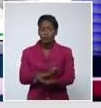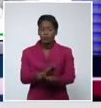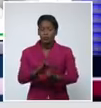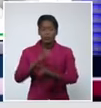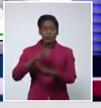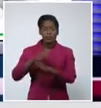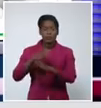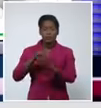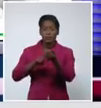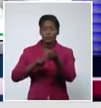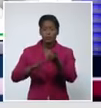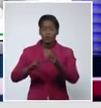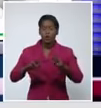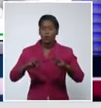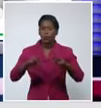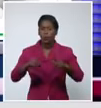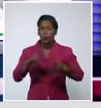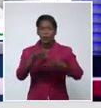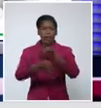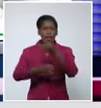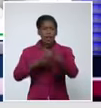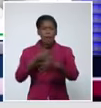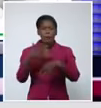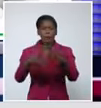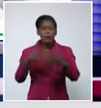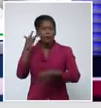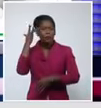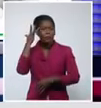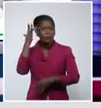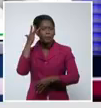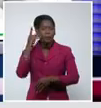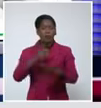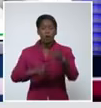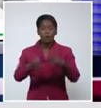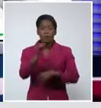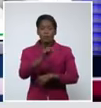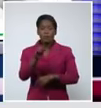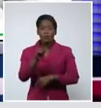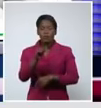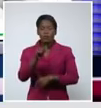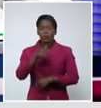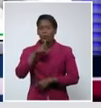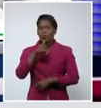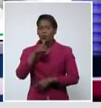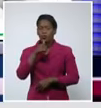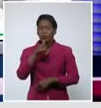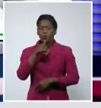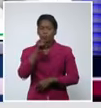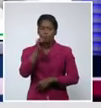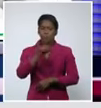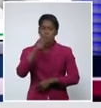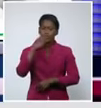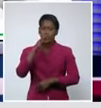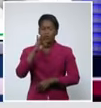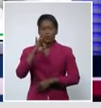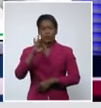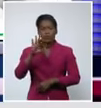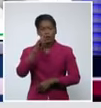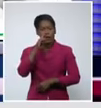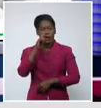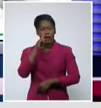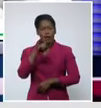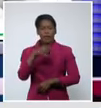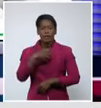Cuba, volver a retomar el tema, porque hay algunas llamadas. Hay una señora de 85 años de edad que dice que si a través del pan que